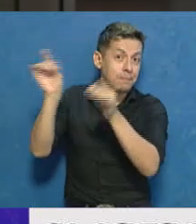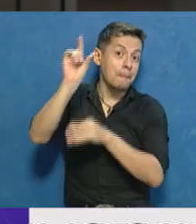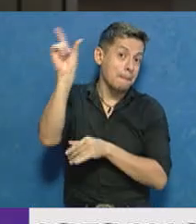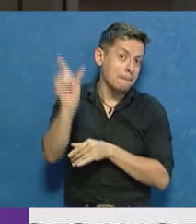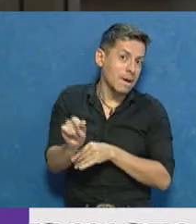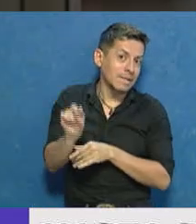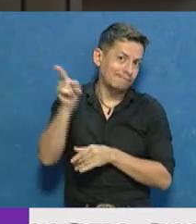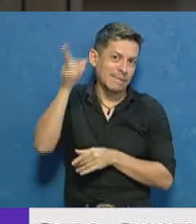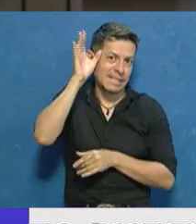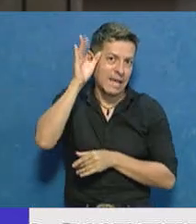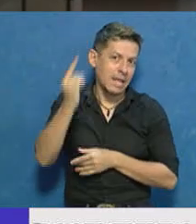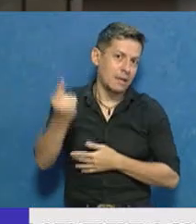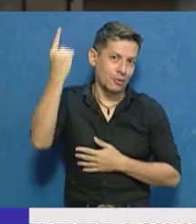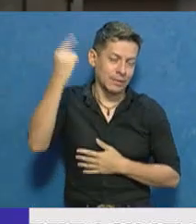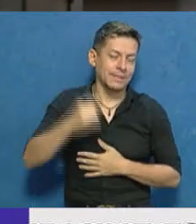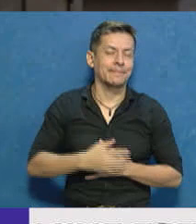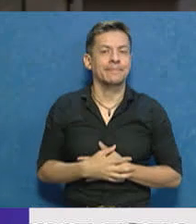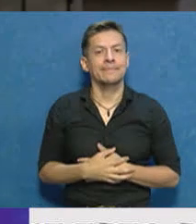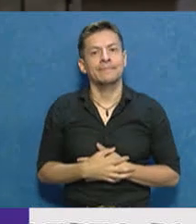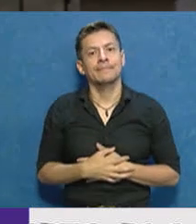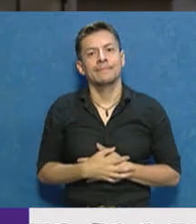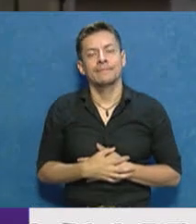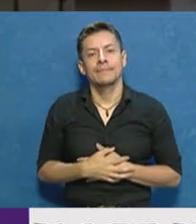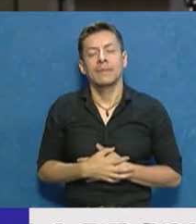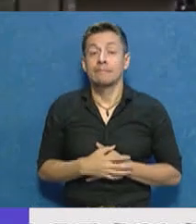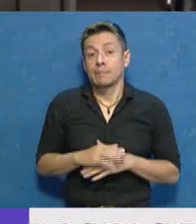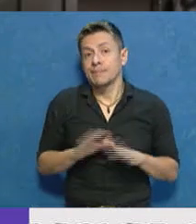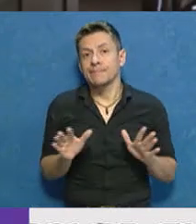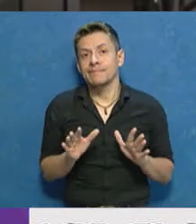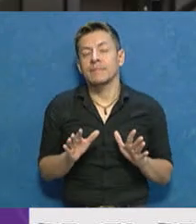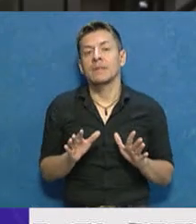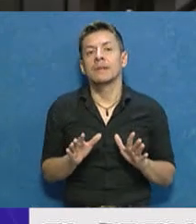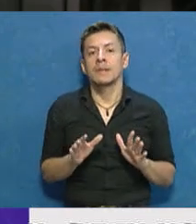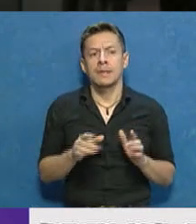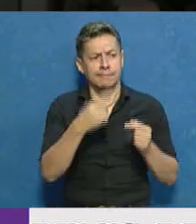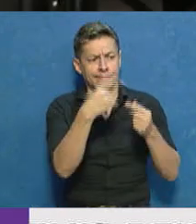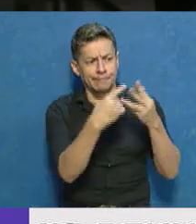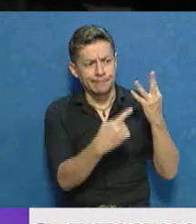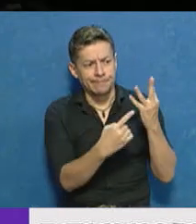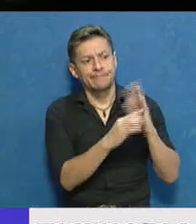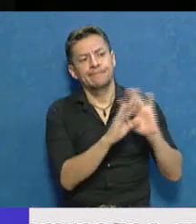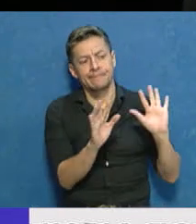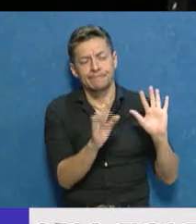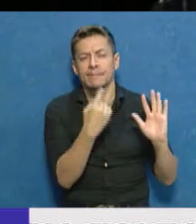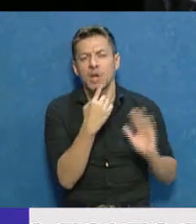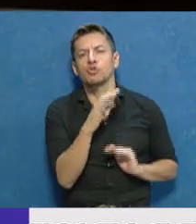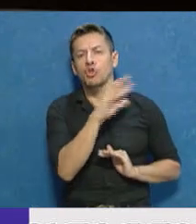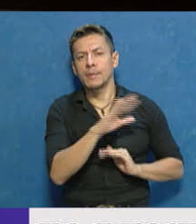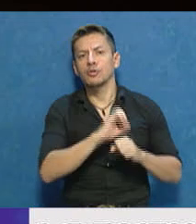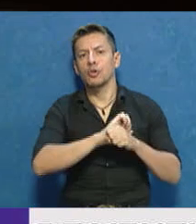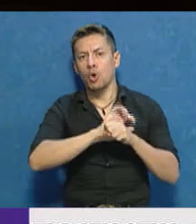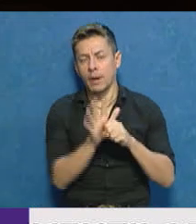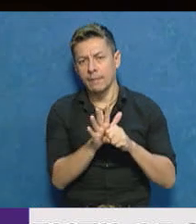circulación sostenida del virus, en este caso el norte de Italia. Entonces, bueno, ya con estos criterios se puede considerar que es un caso sospechoso y con toda